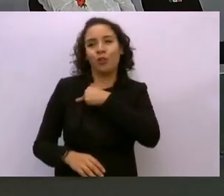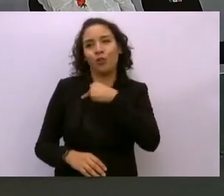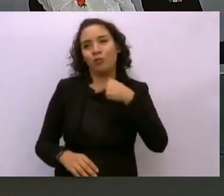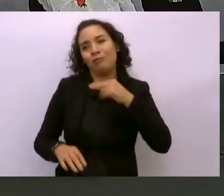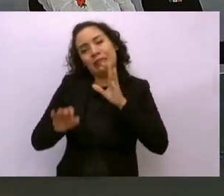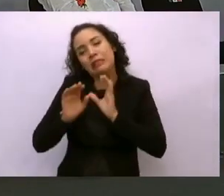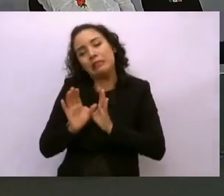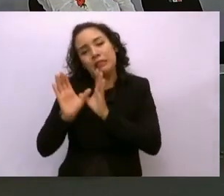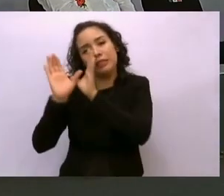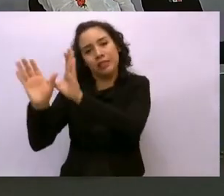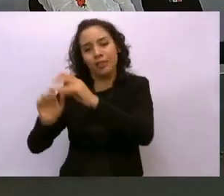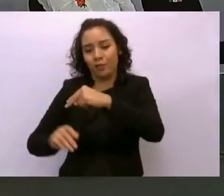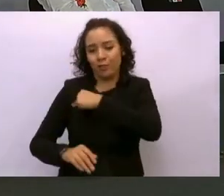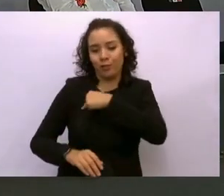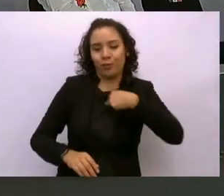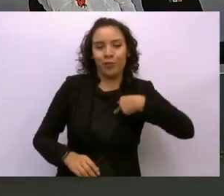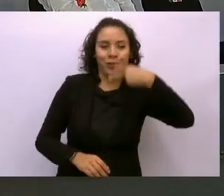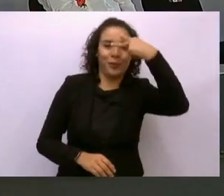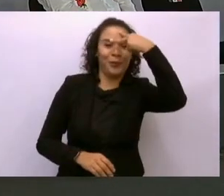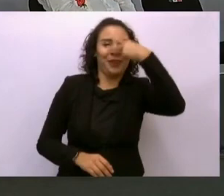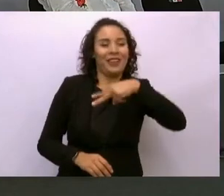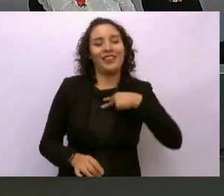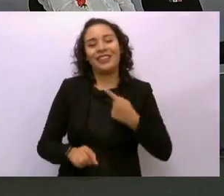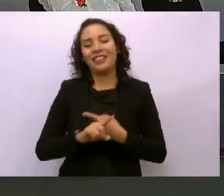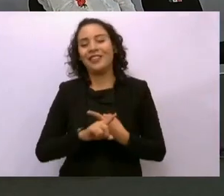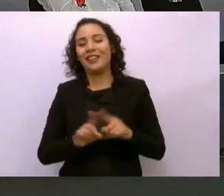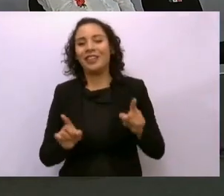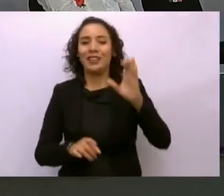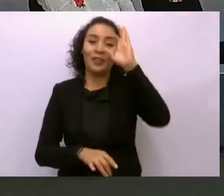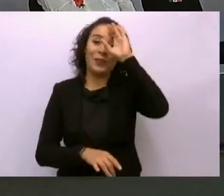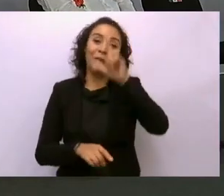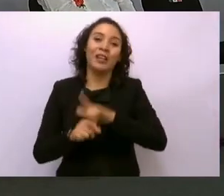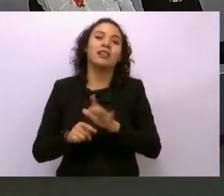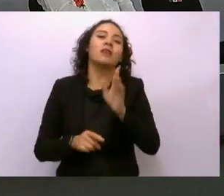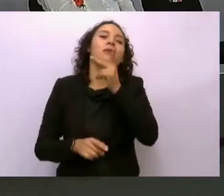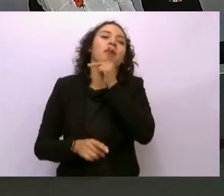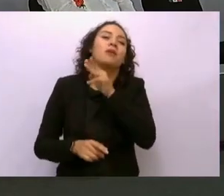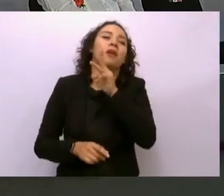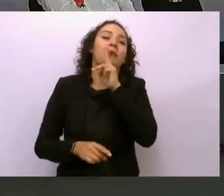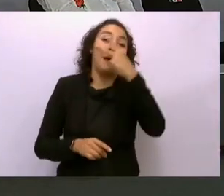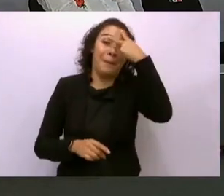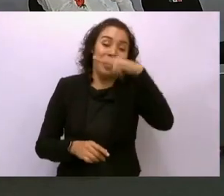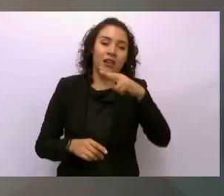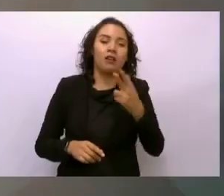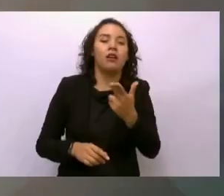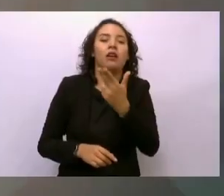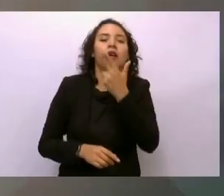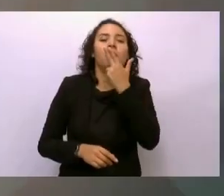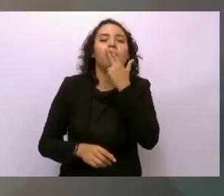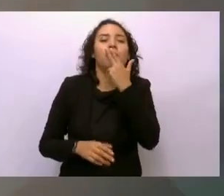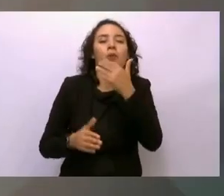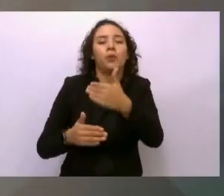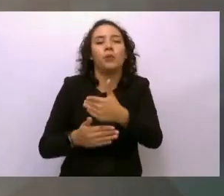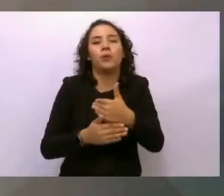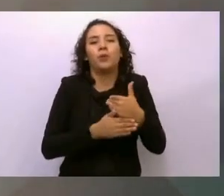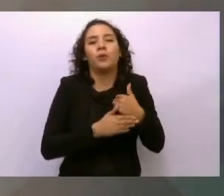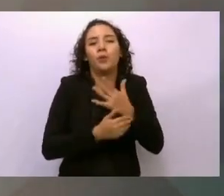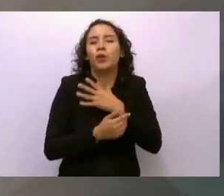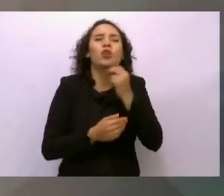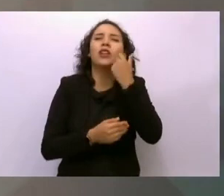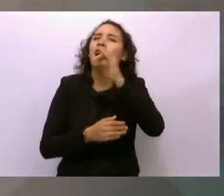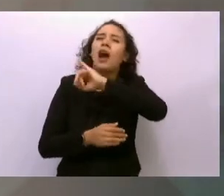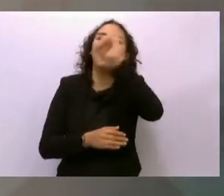nosotros, los mexicanos. Nosotros no queremos que los hijos se vayan nunca de la casa, por eso abusan. Y